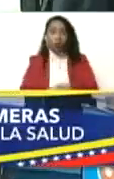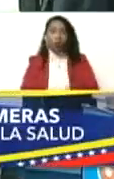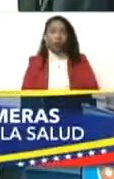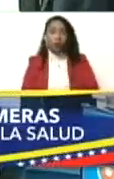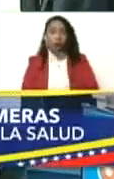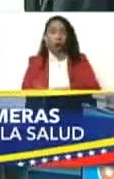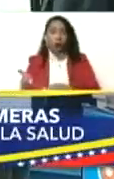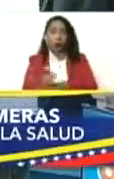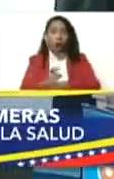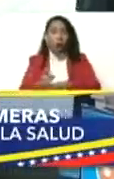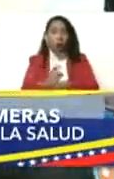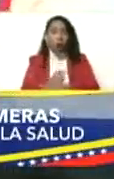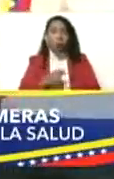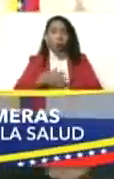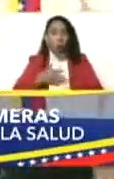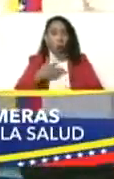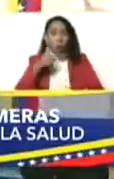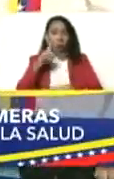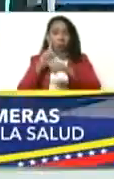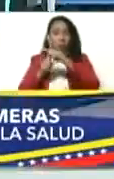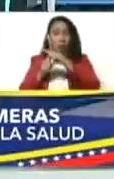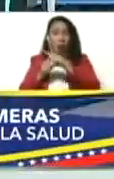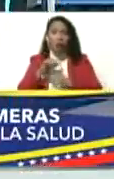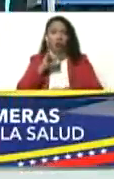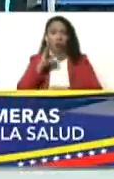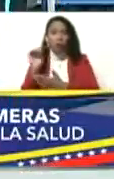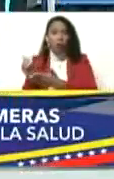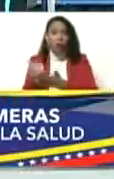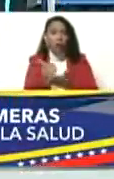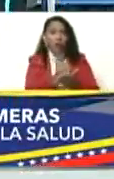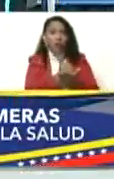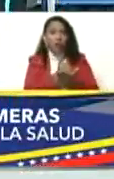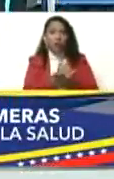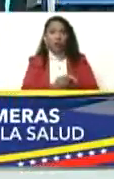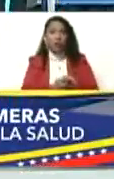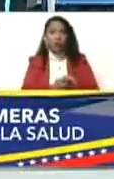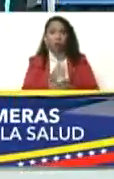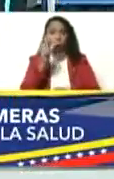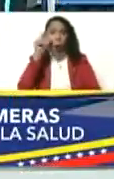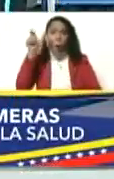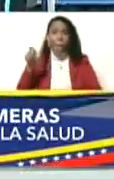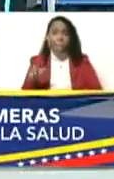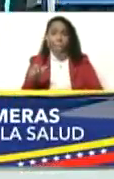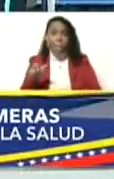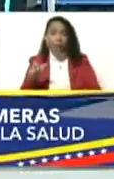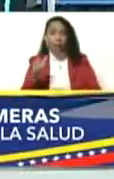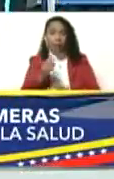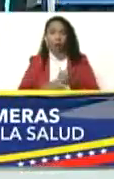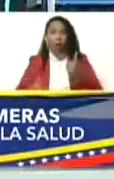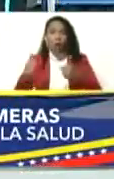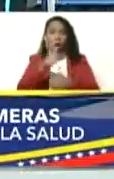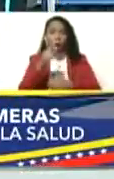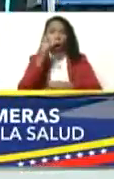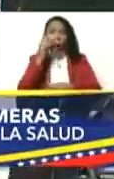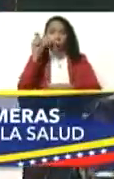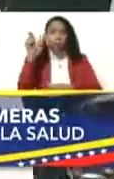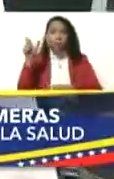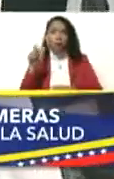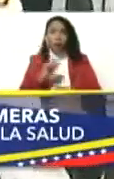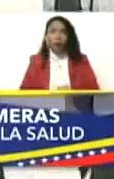gobierno, se pudo recabar la información necesaria para un mapa de identificación. Teniente de corbeta Ascensión Ramón Barrios